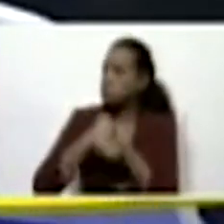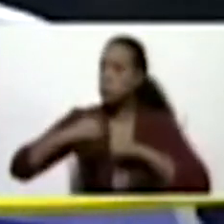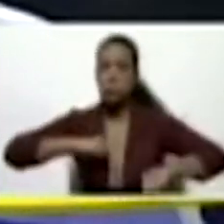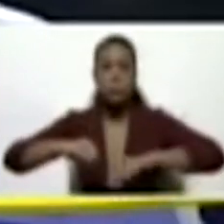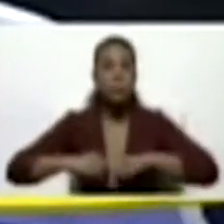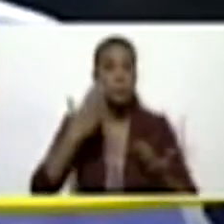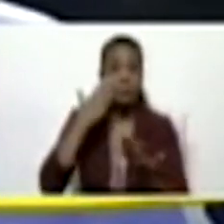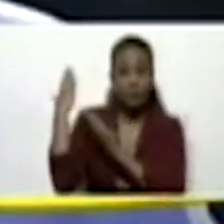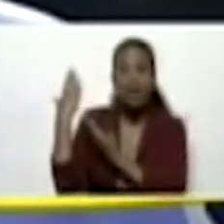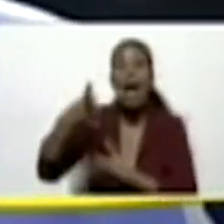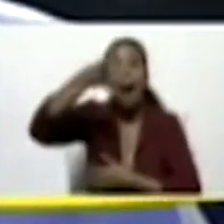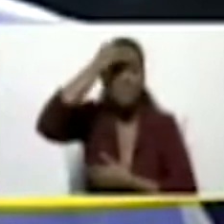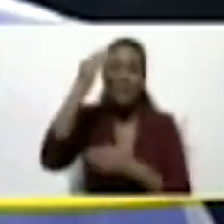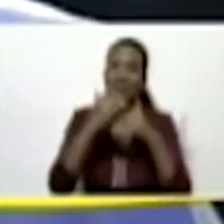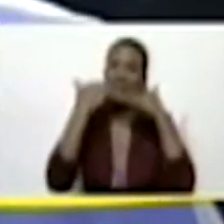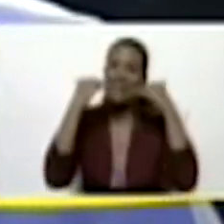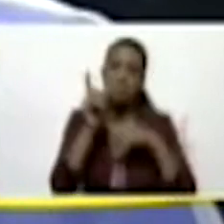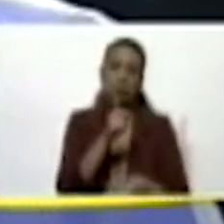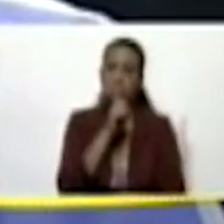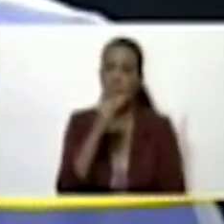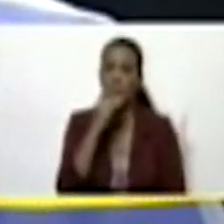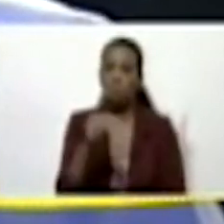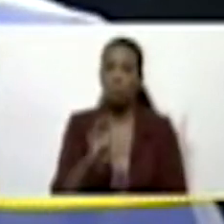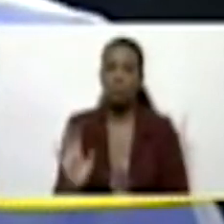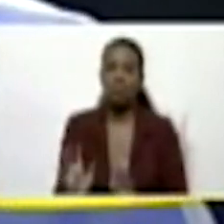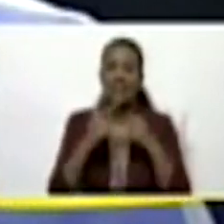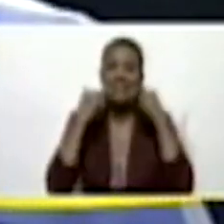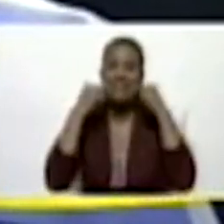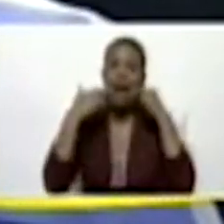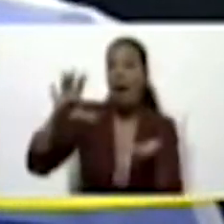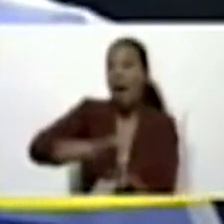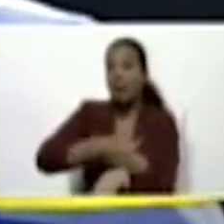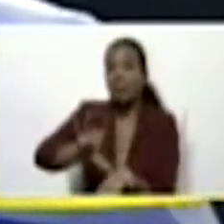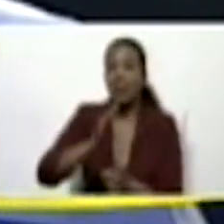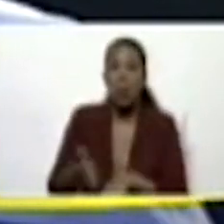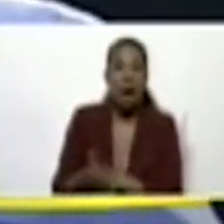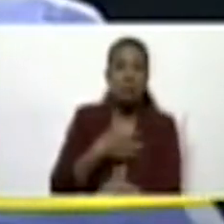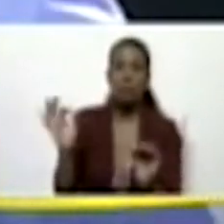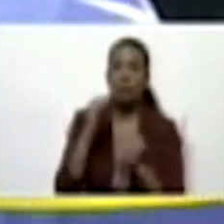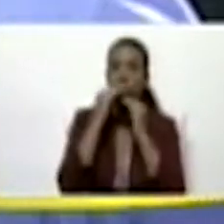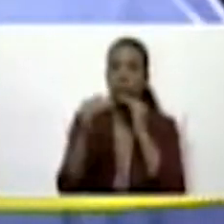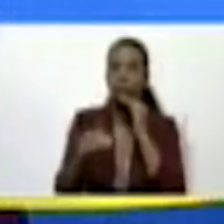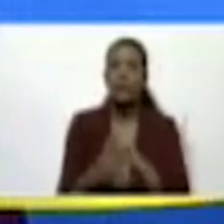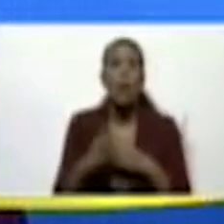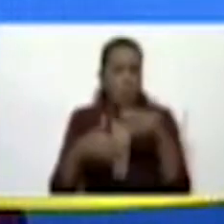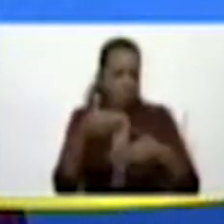Pedro Infante, que aprendió a reírse. Ahora solo le falta aprender a cantar, poco a